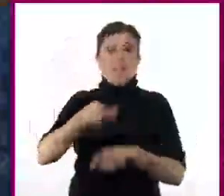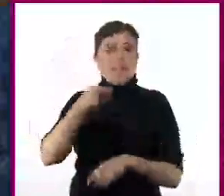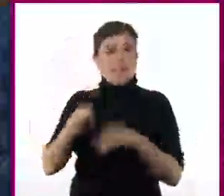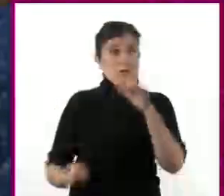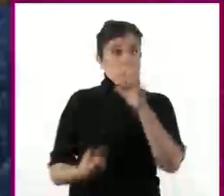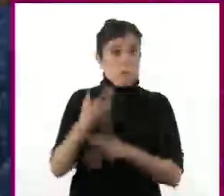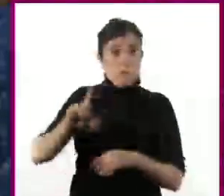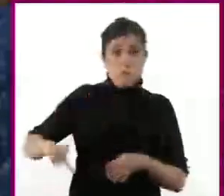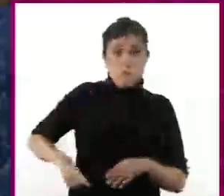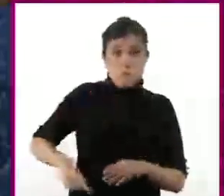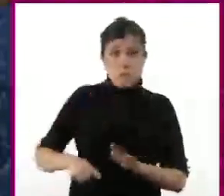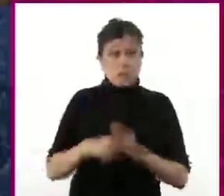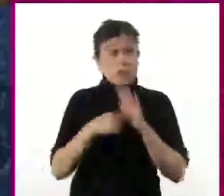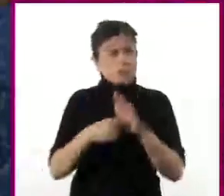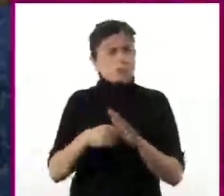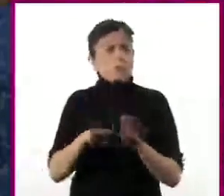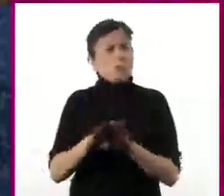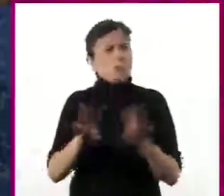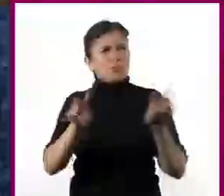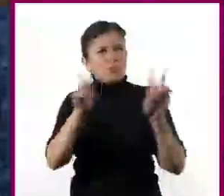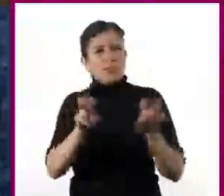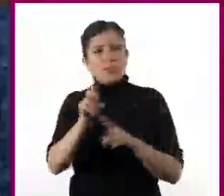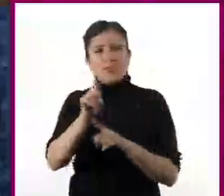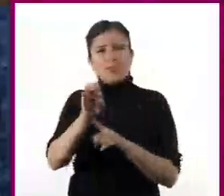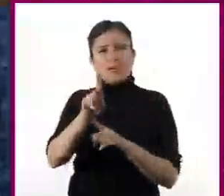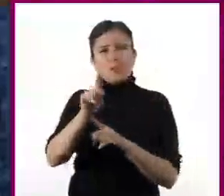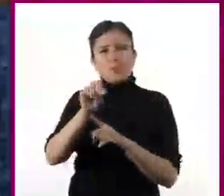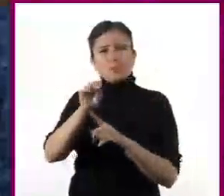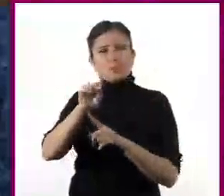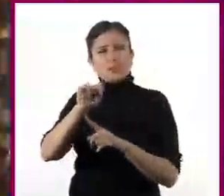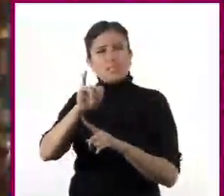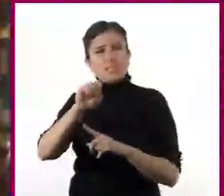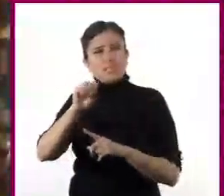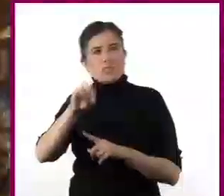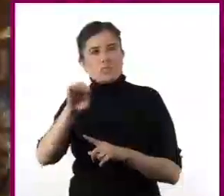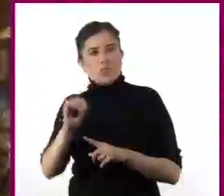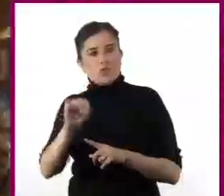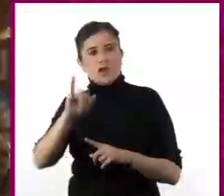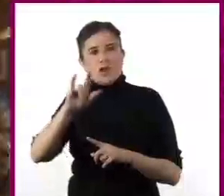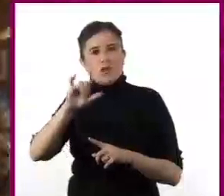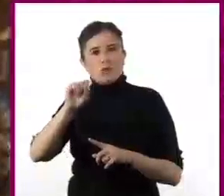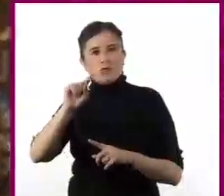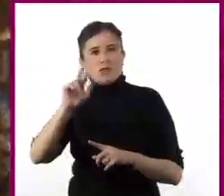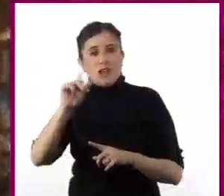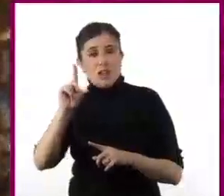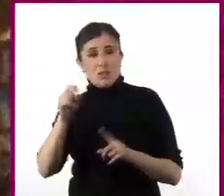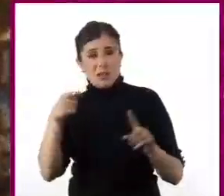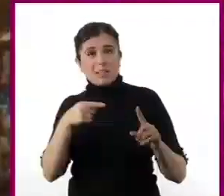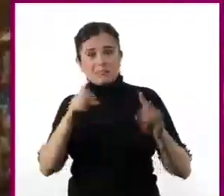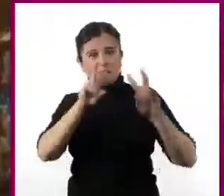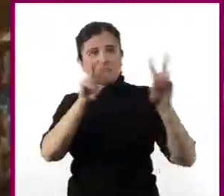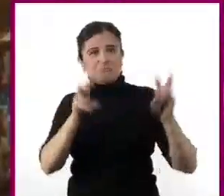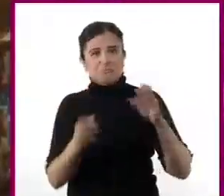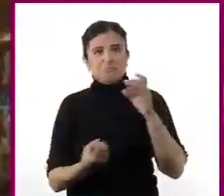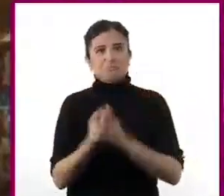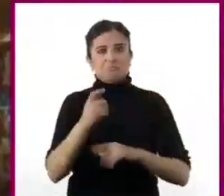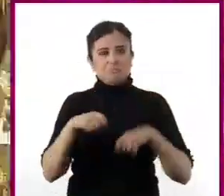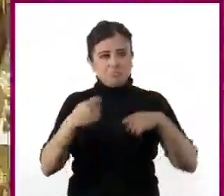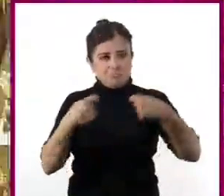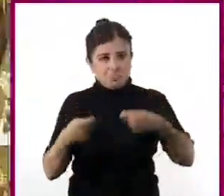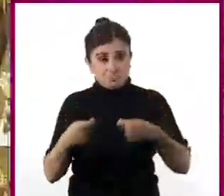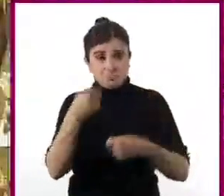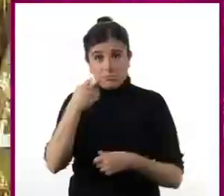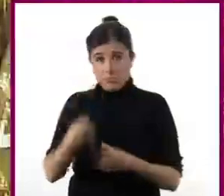modelo de gobierno se le conoció como despotismo ilustrado. Hasta antes de las reformas borbónicas, las